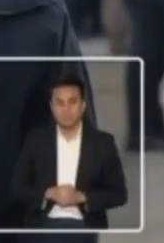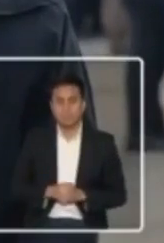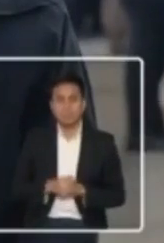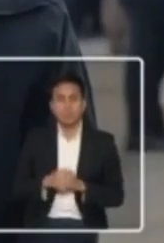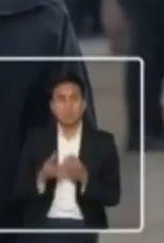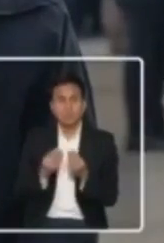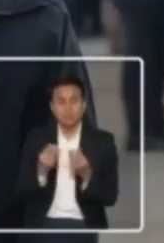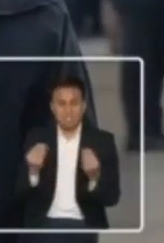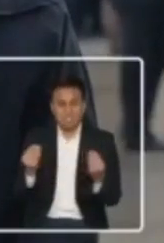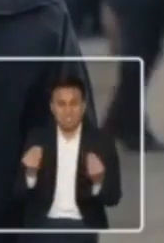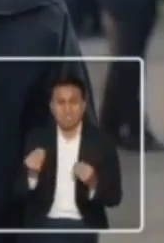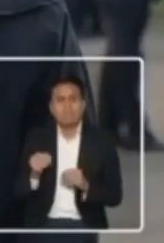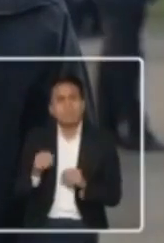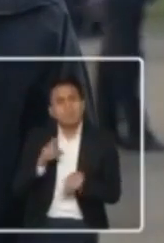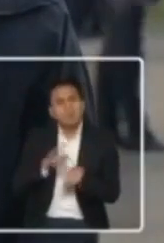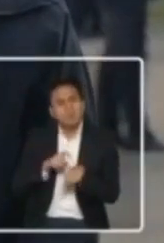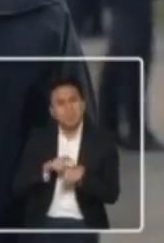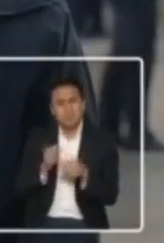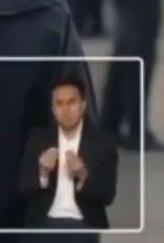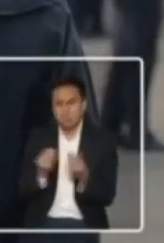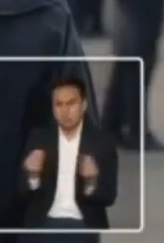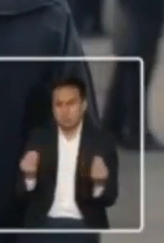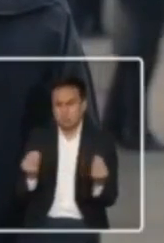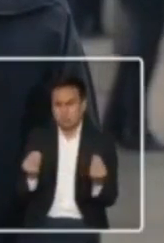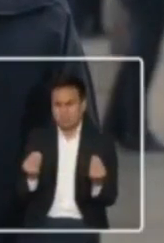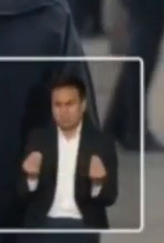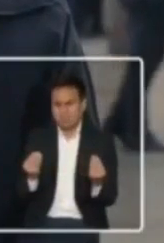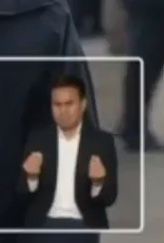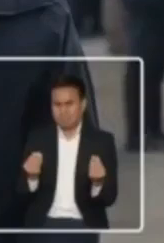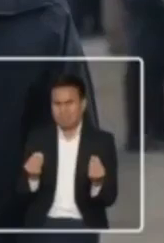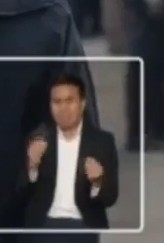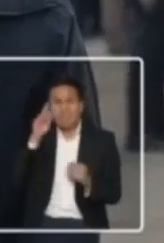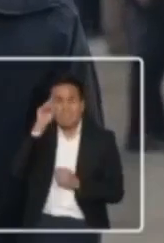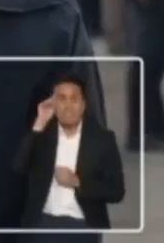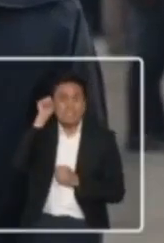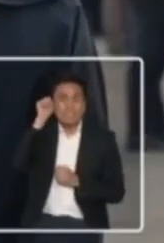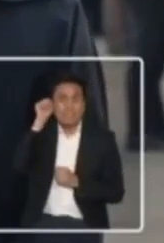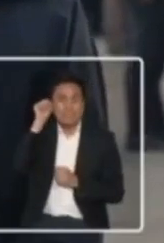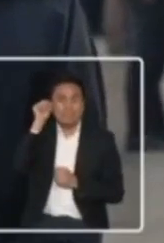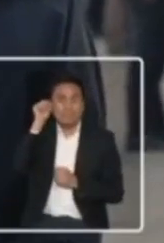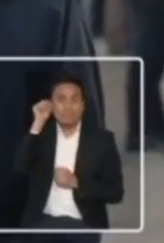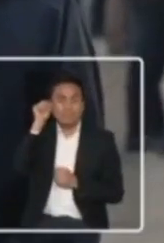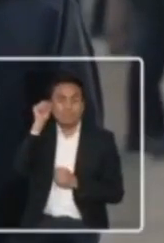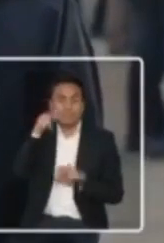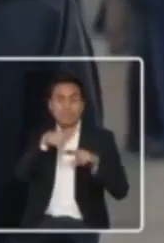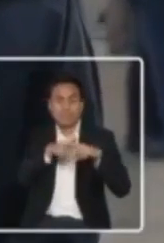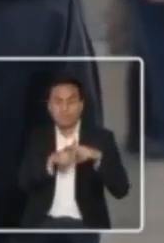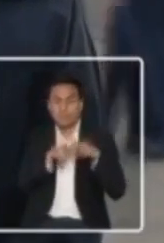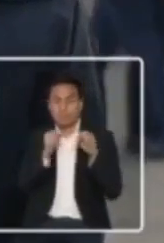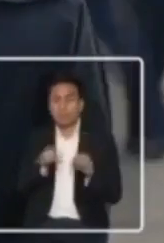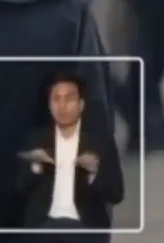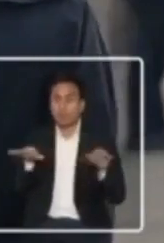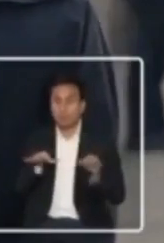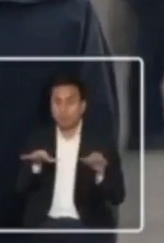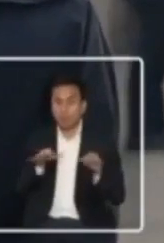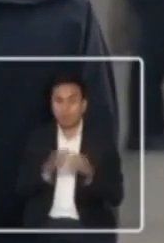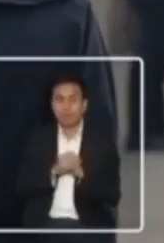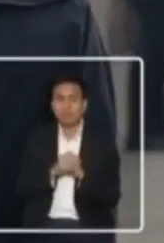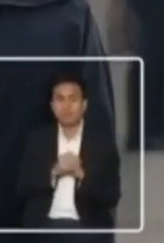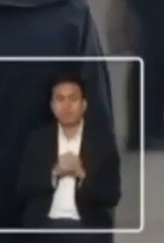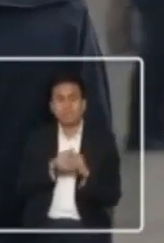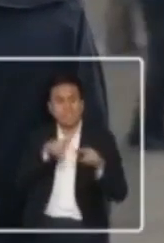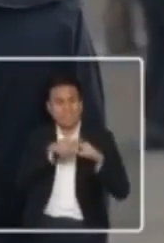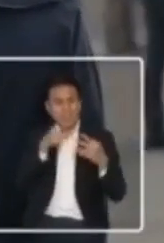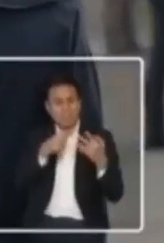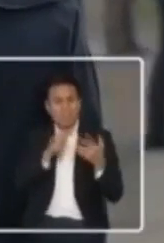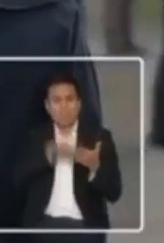muchas veces en estos momentos aparecen las ideas de herramientas que podemos ocupar. Ninguna